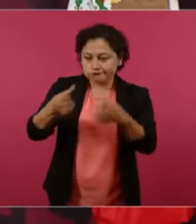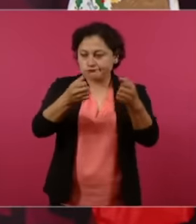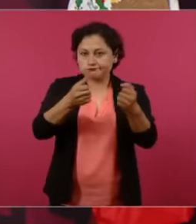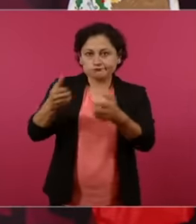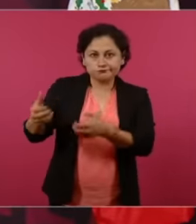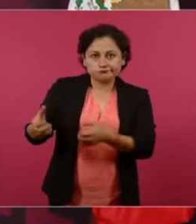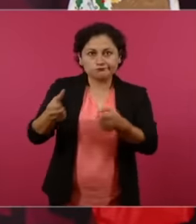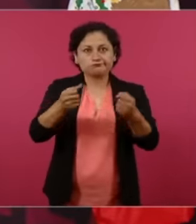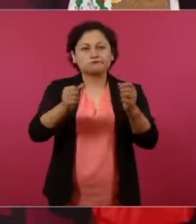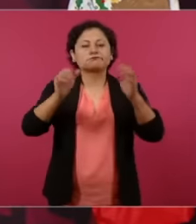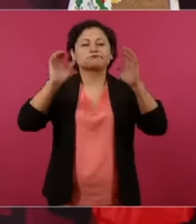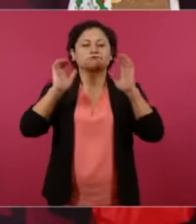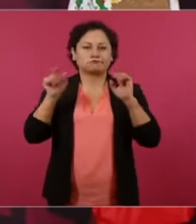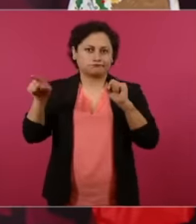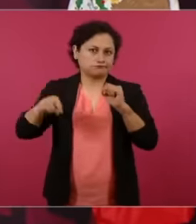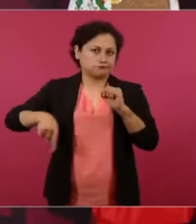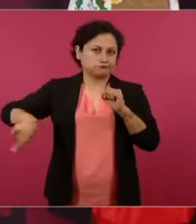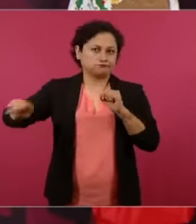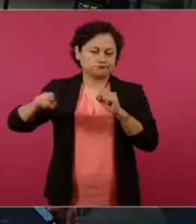Eso es lo que puedo decir.